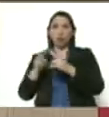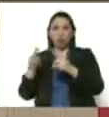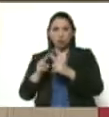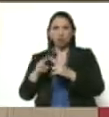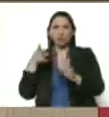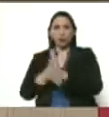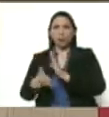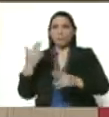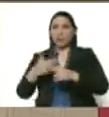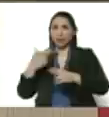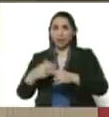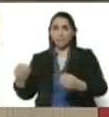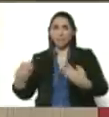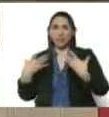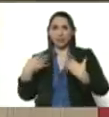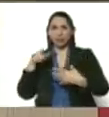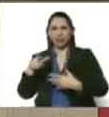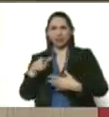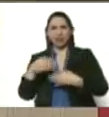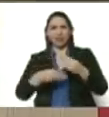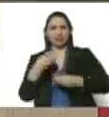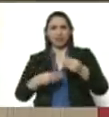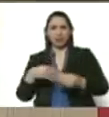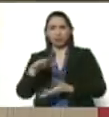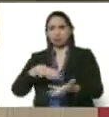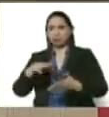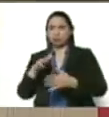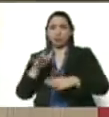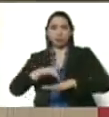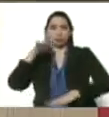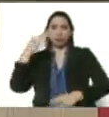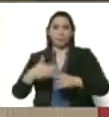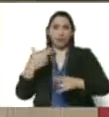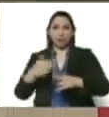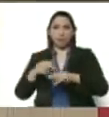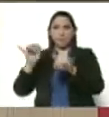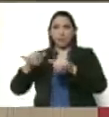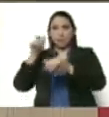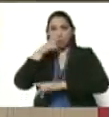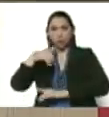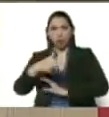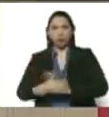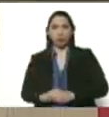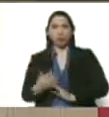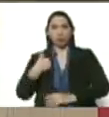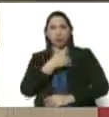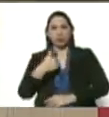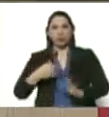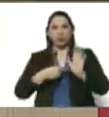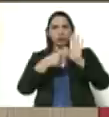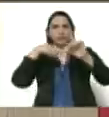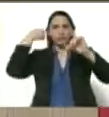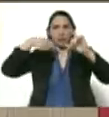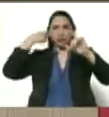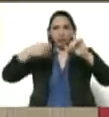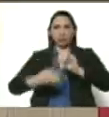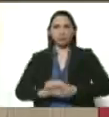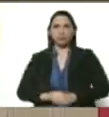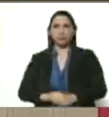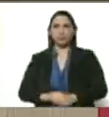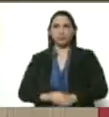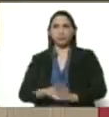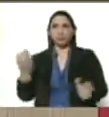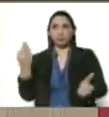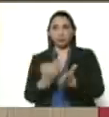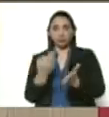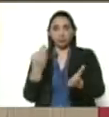virus y colocar en situación de grave peligro a su propio pueblo. Yo quería mostrar el video interactivo que siempre